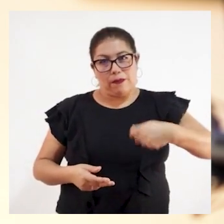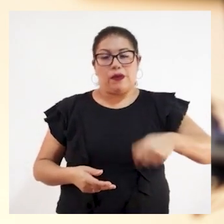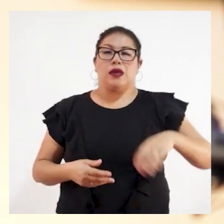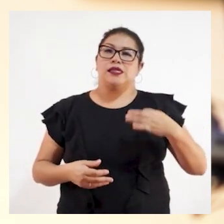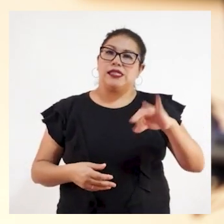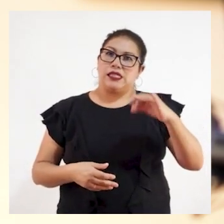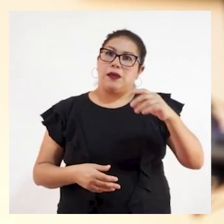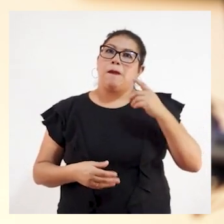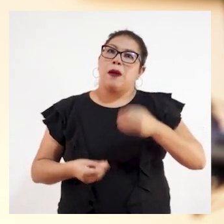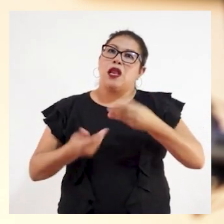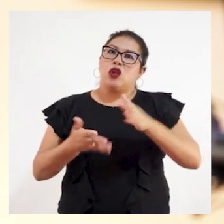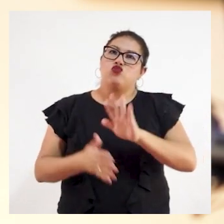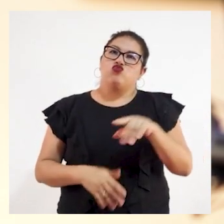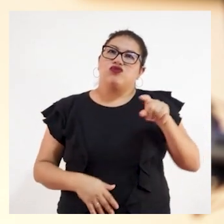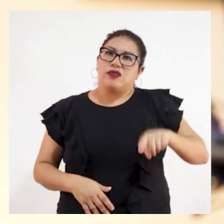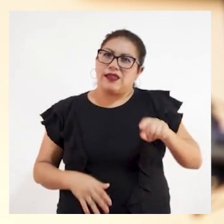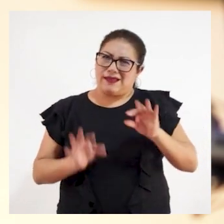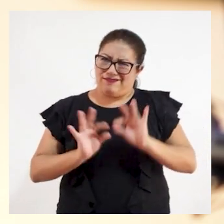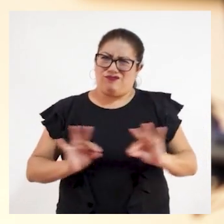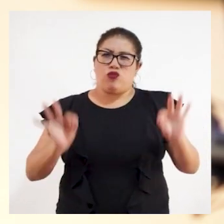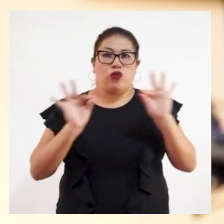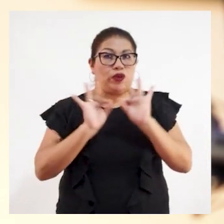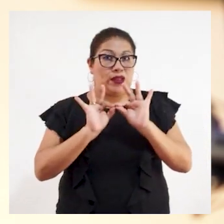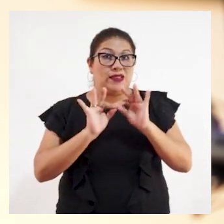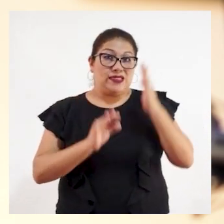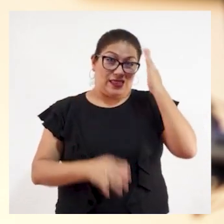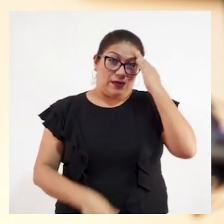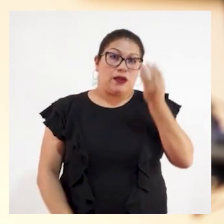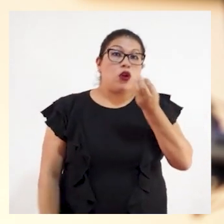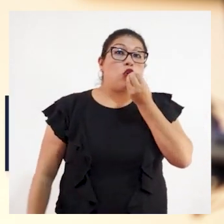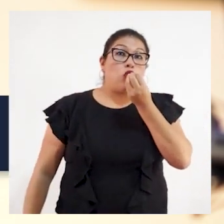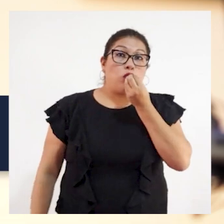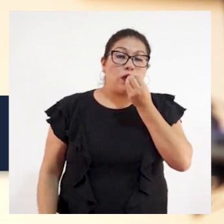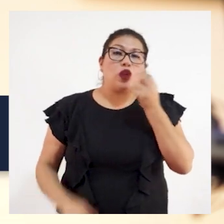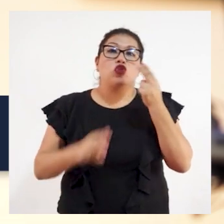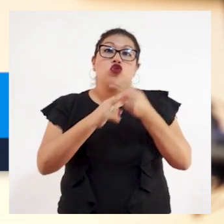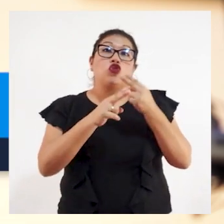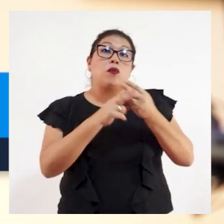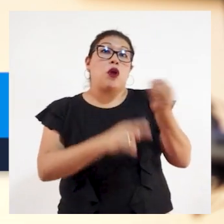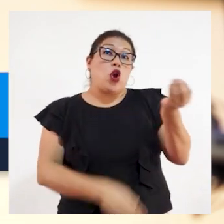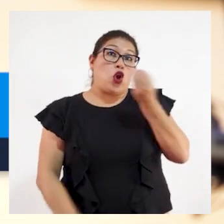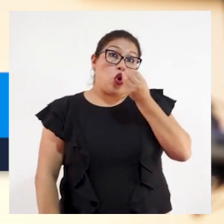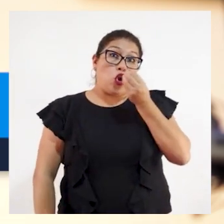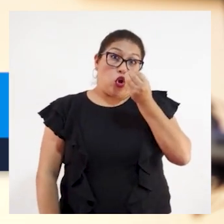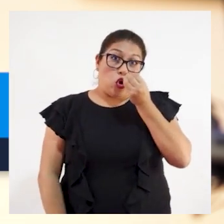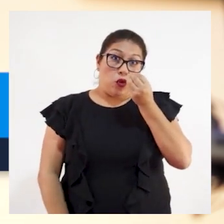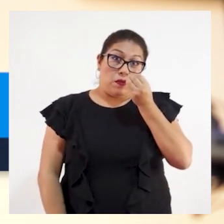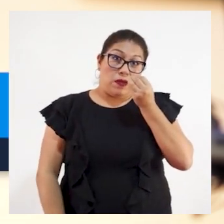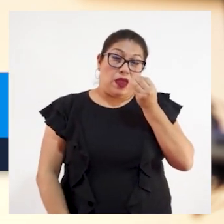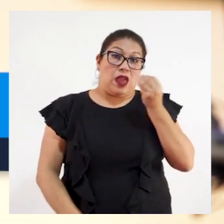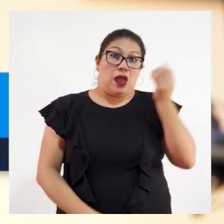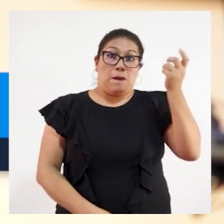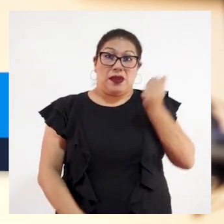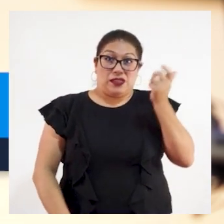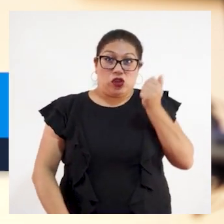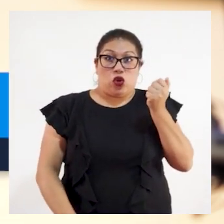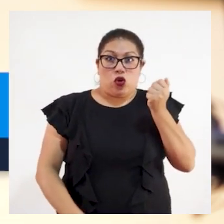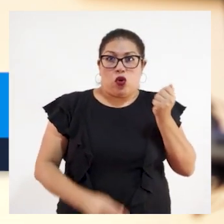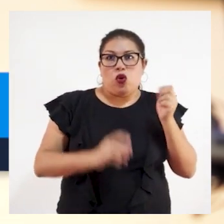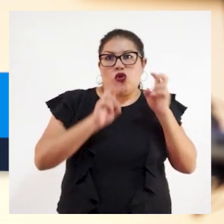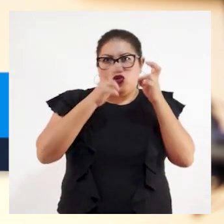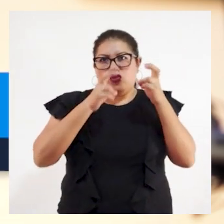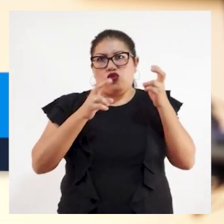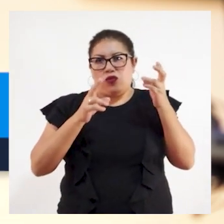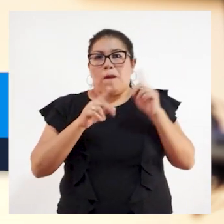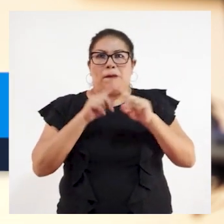estas necesidades esenciales, que es el concepto de alimentos. Lleva el nombre de alimentos, pero en realidad engloba un